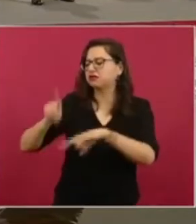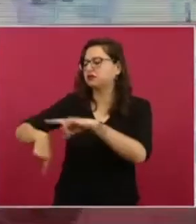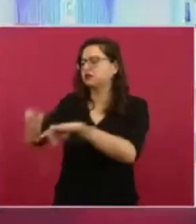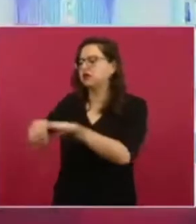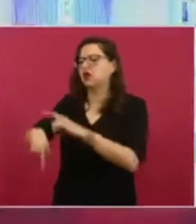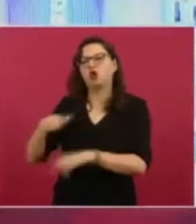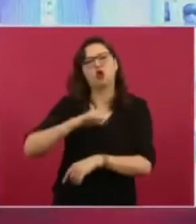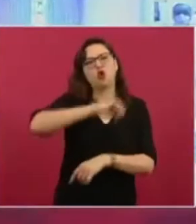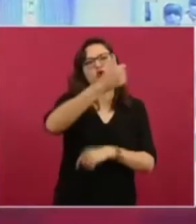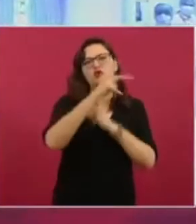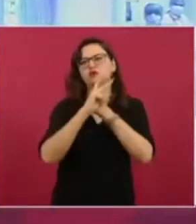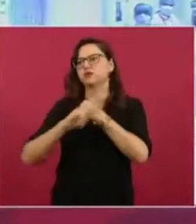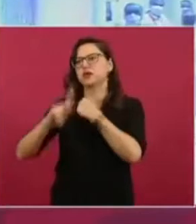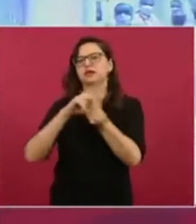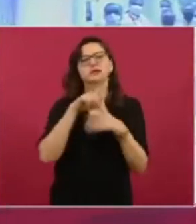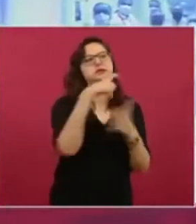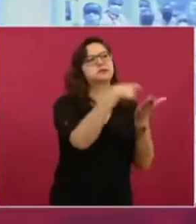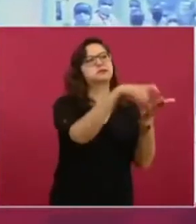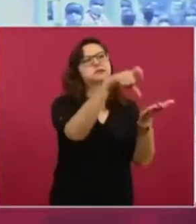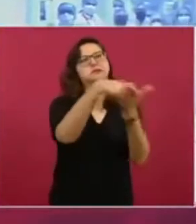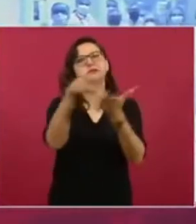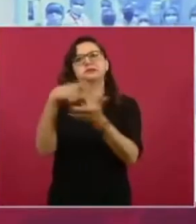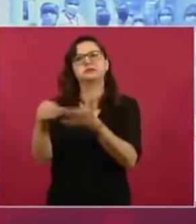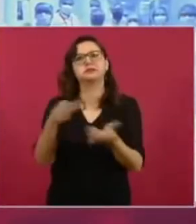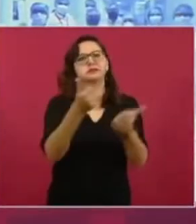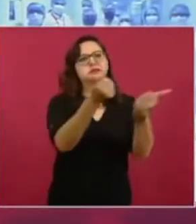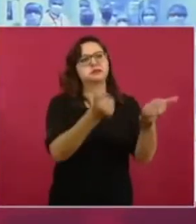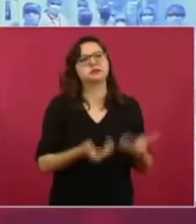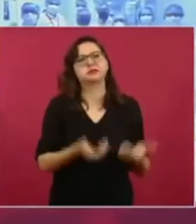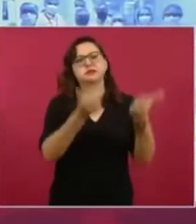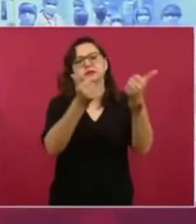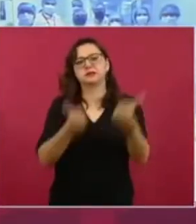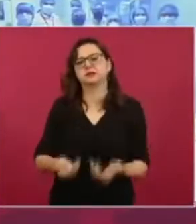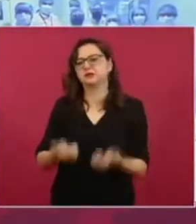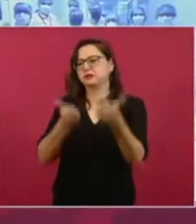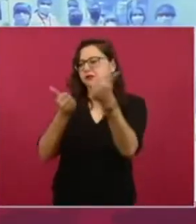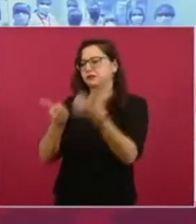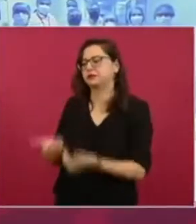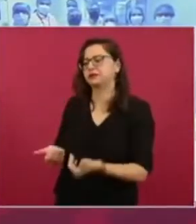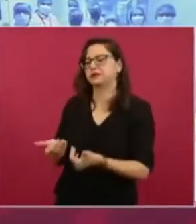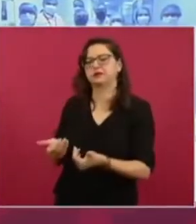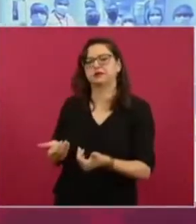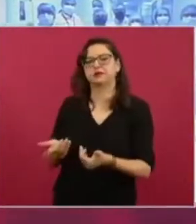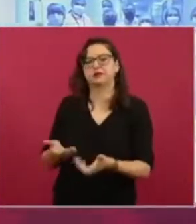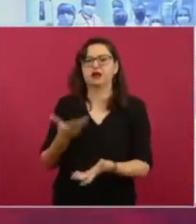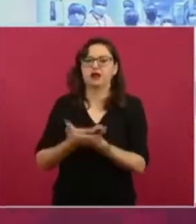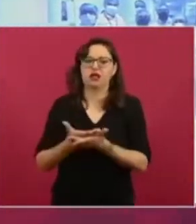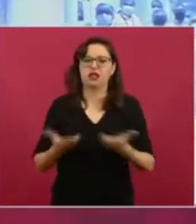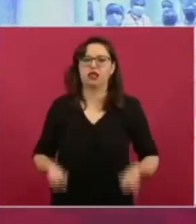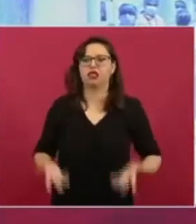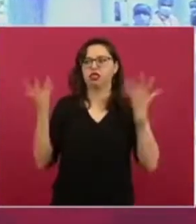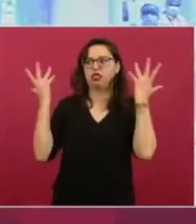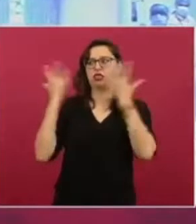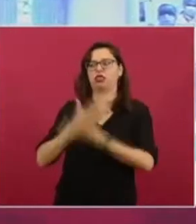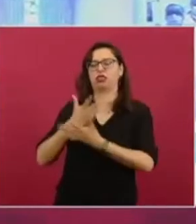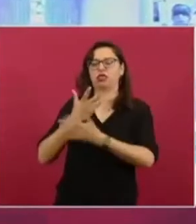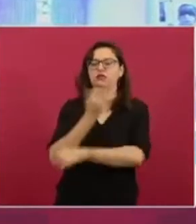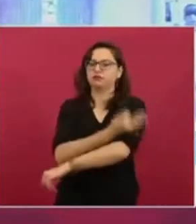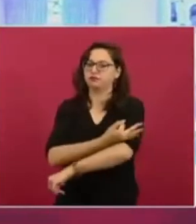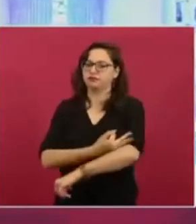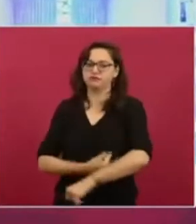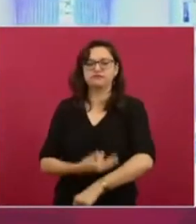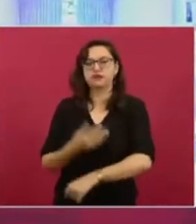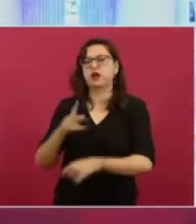señor presidente es, por eso está Birmex aquí, es que México recupere su capacidad de producción de vacunas. Entonces, el